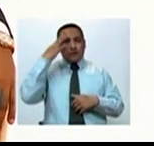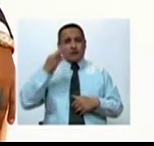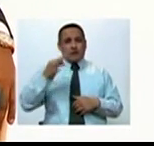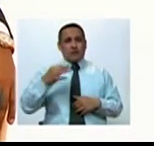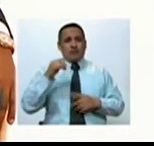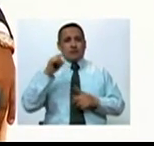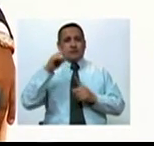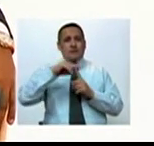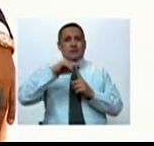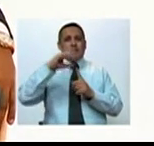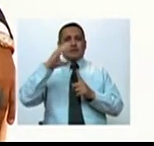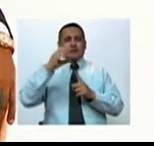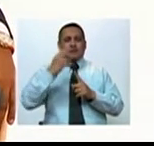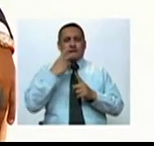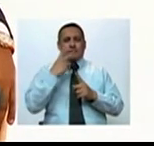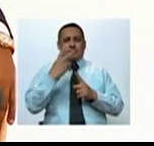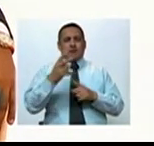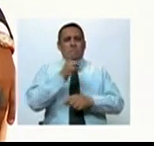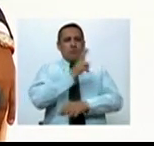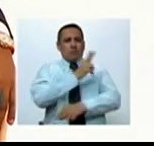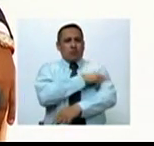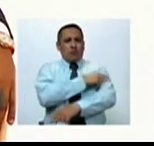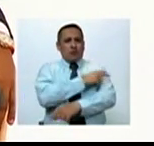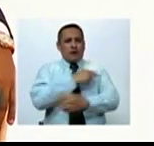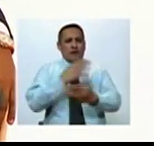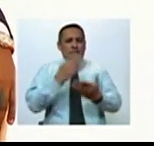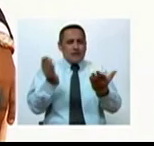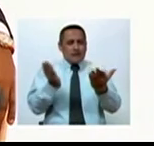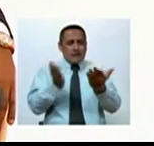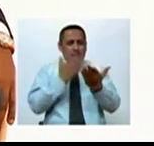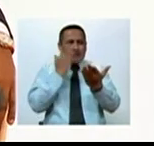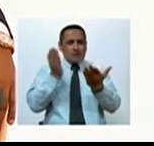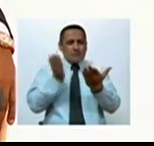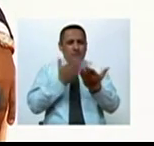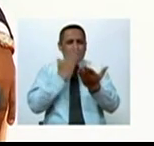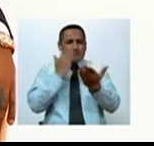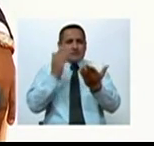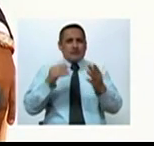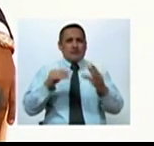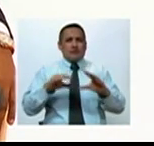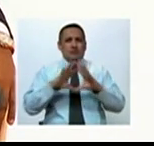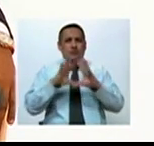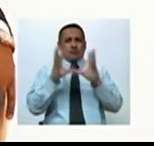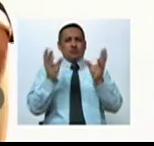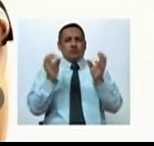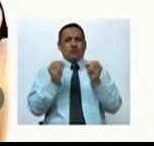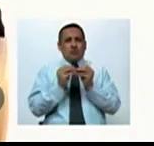que los vocales revisan